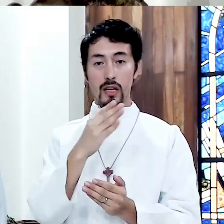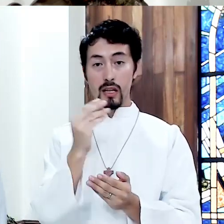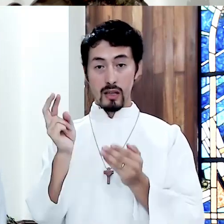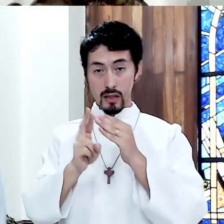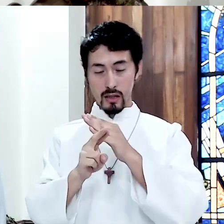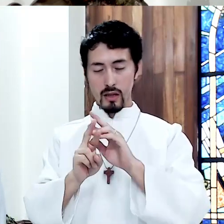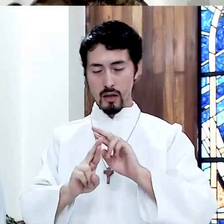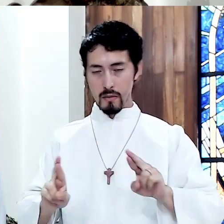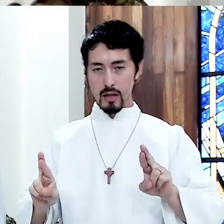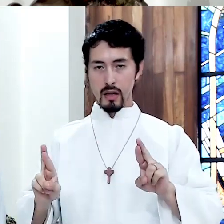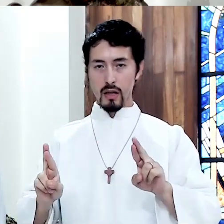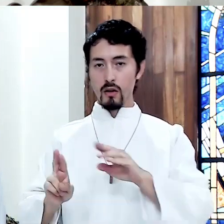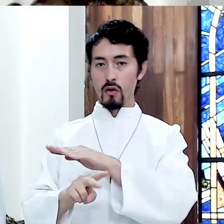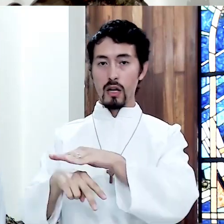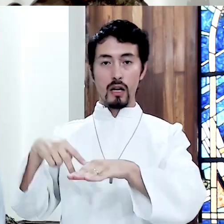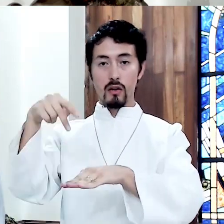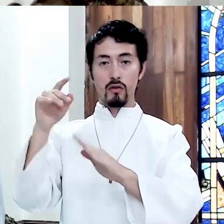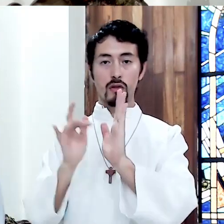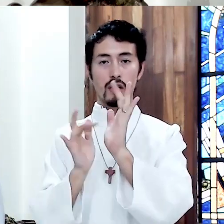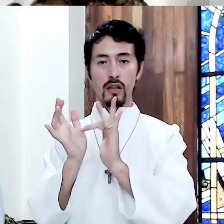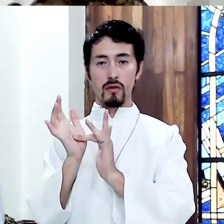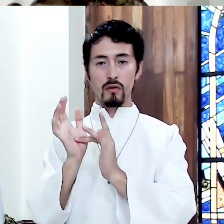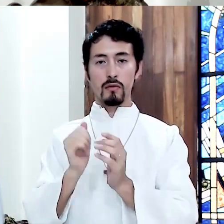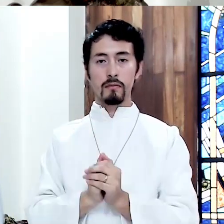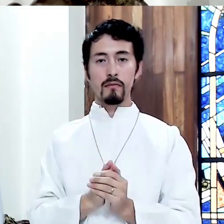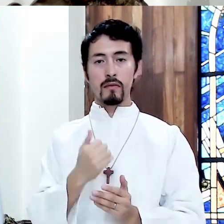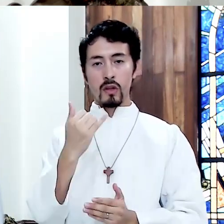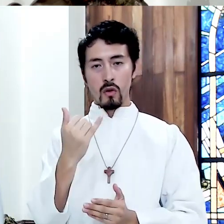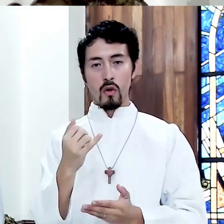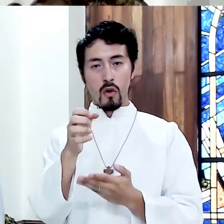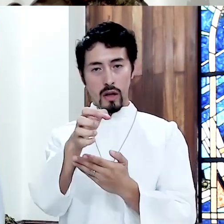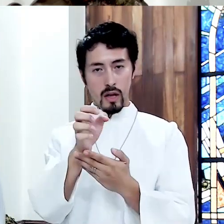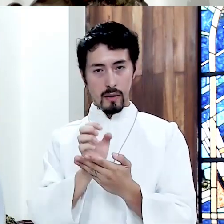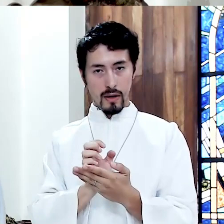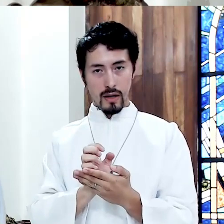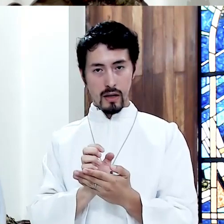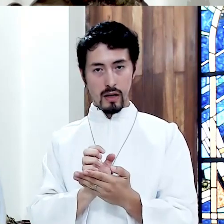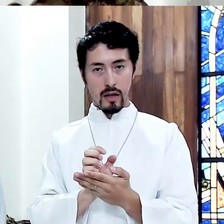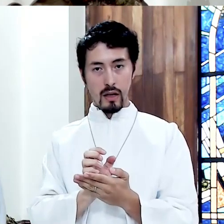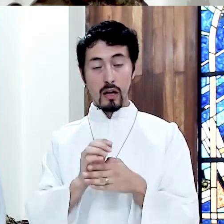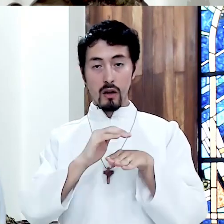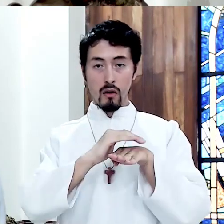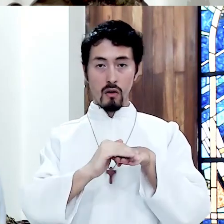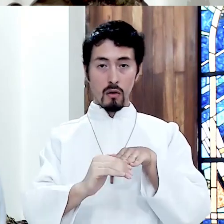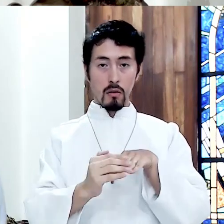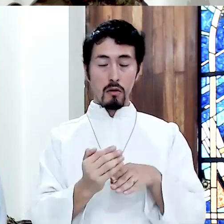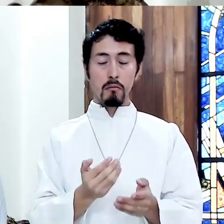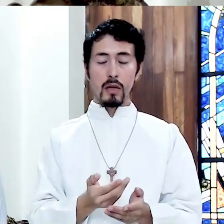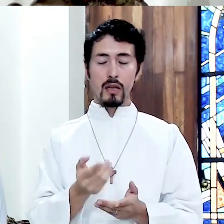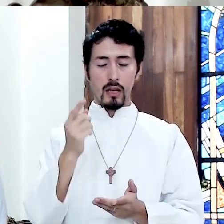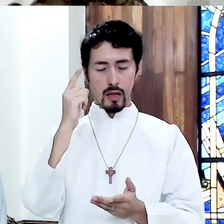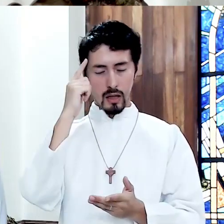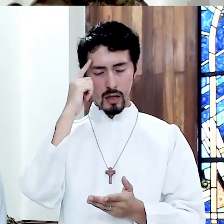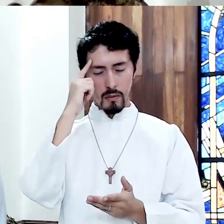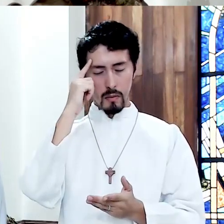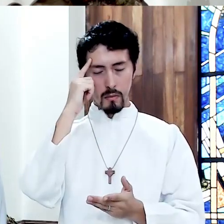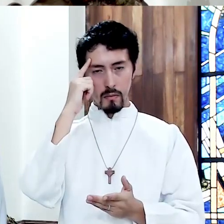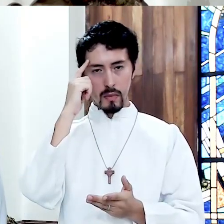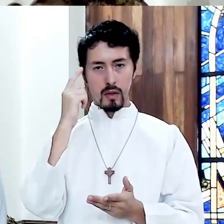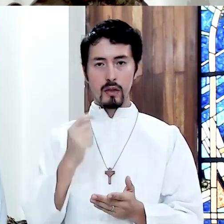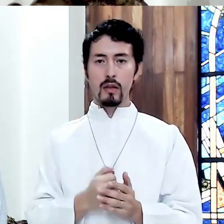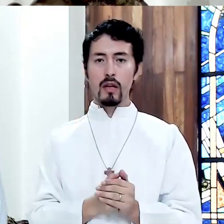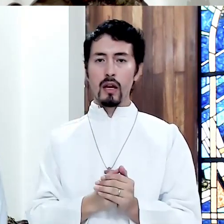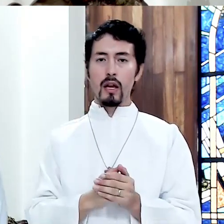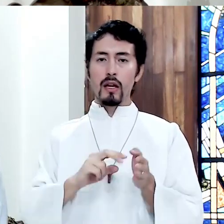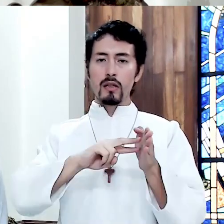Señor. Hoy el Evangelio nos invita a pensar en el valor de la vida